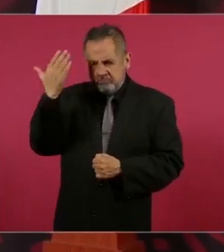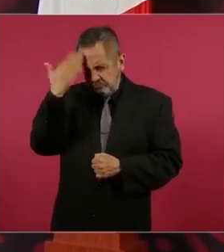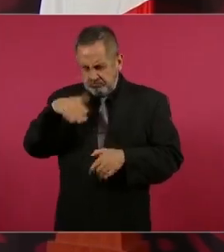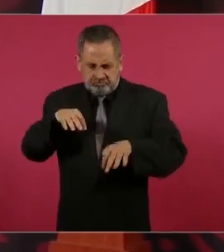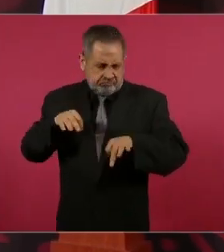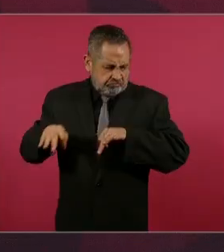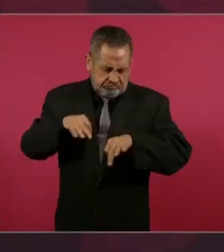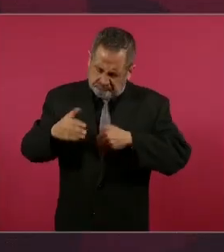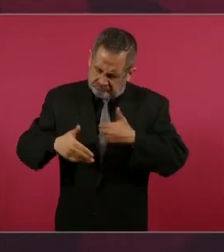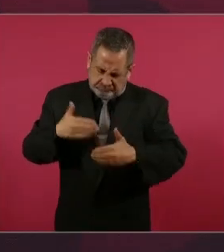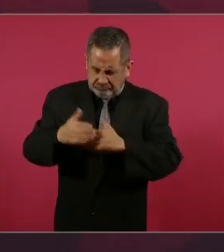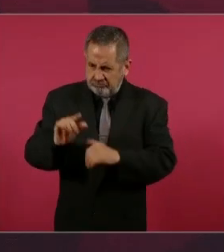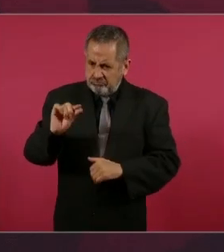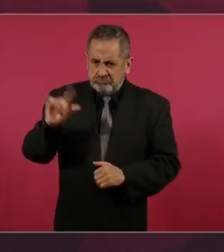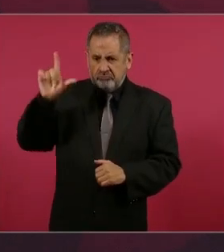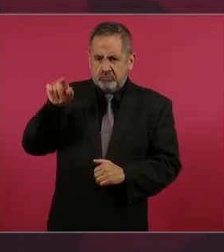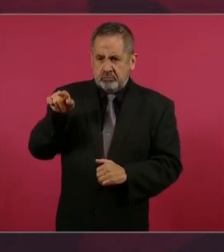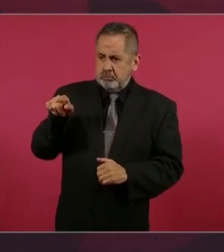trabajadores,